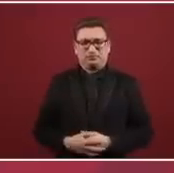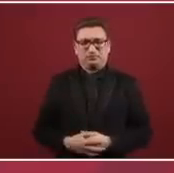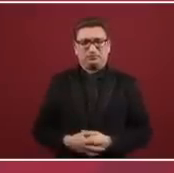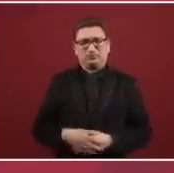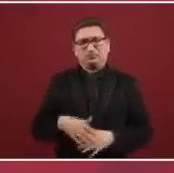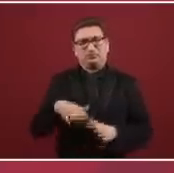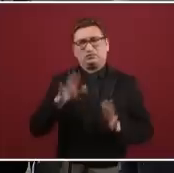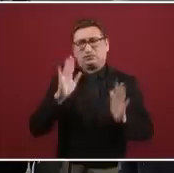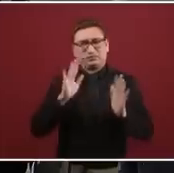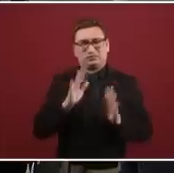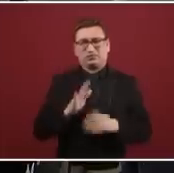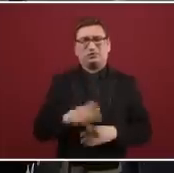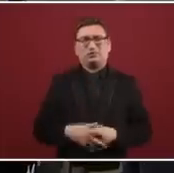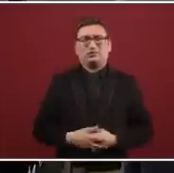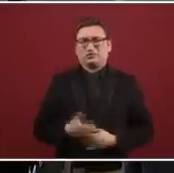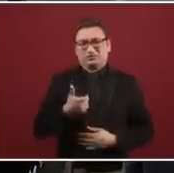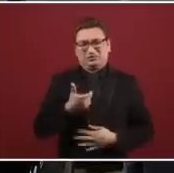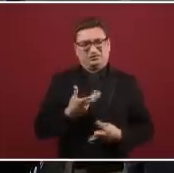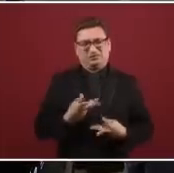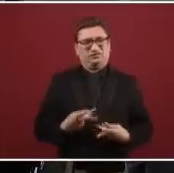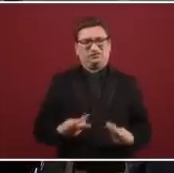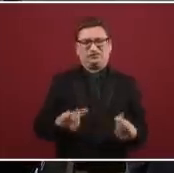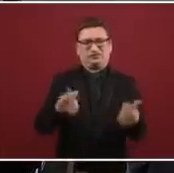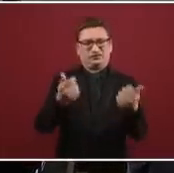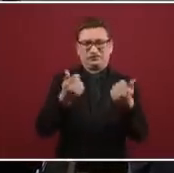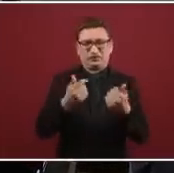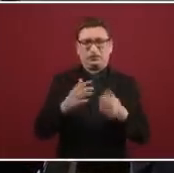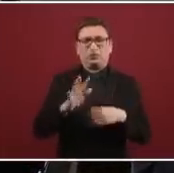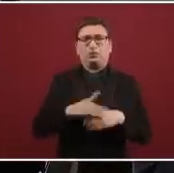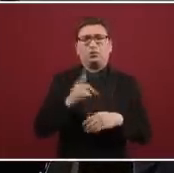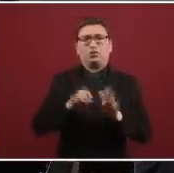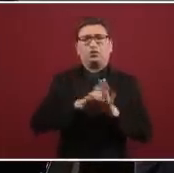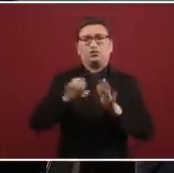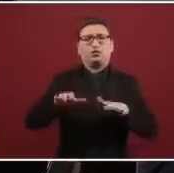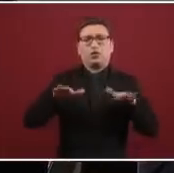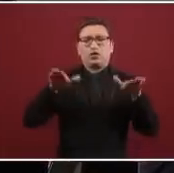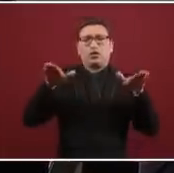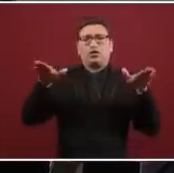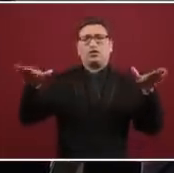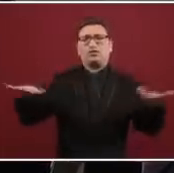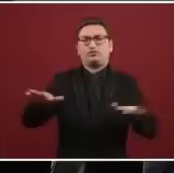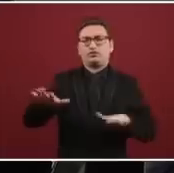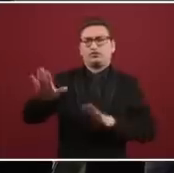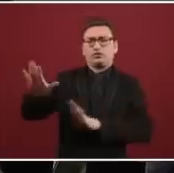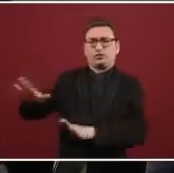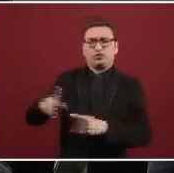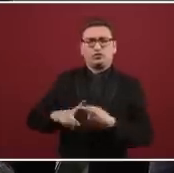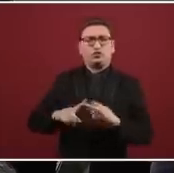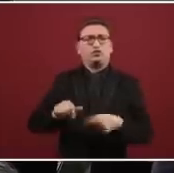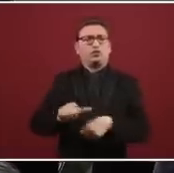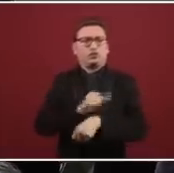Se gastaba muchísimo en mantener aviones decomisados, vehículos,